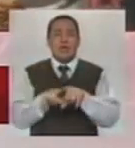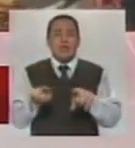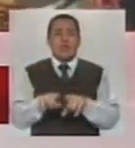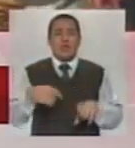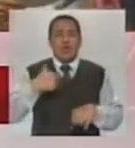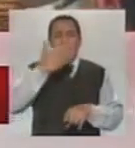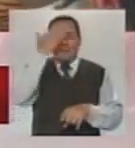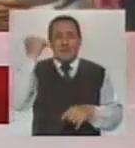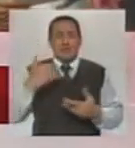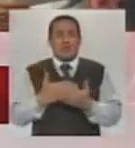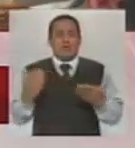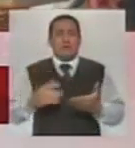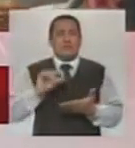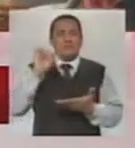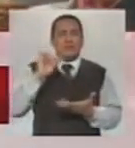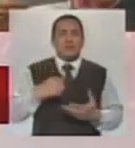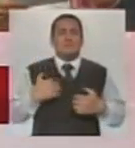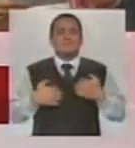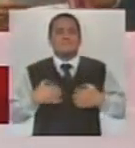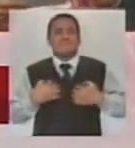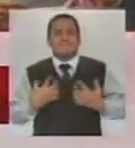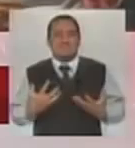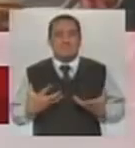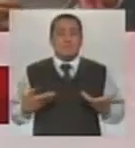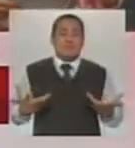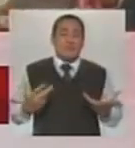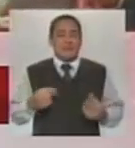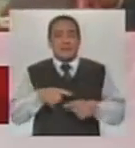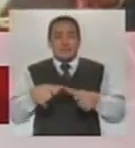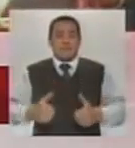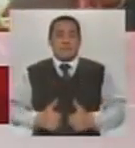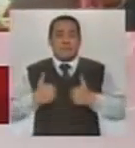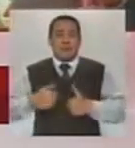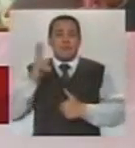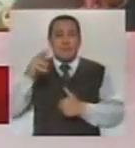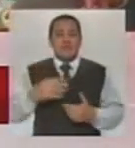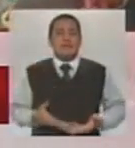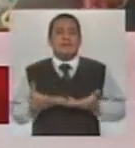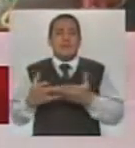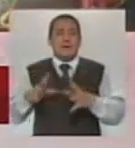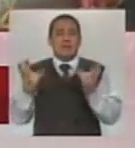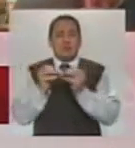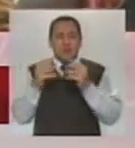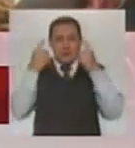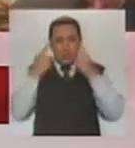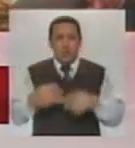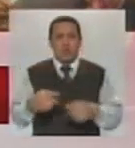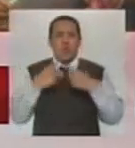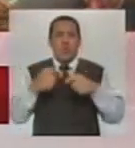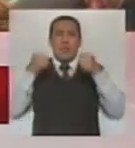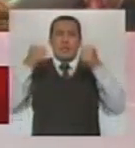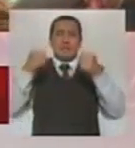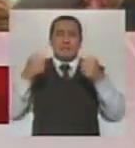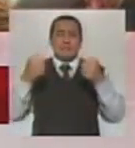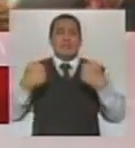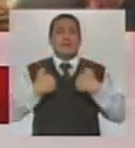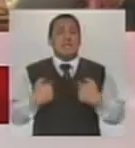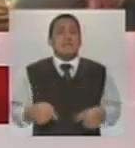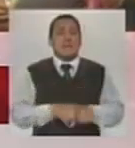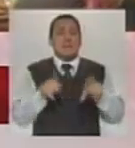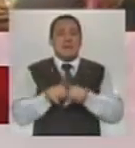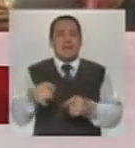olvido, de un poco de impaciencia y la situación que viven los maestros los lleva a hacer este tipo de paralizaciones. Además de que hay